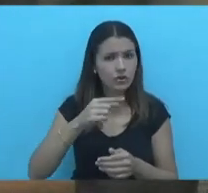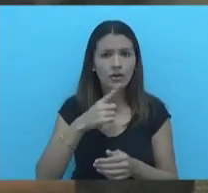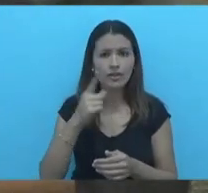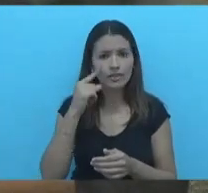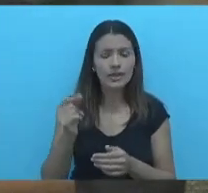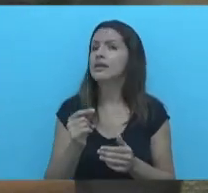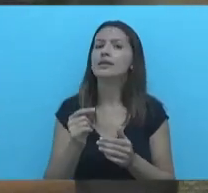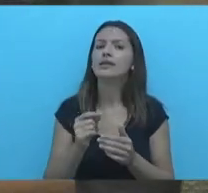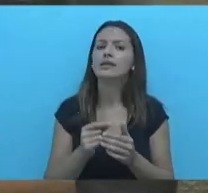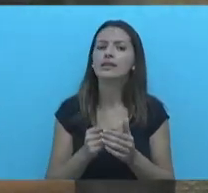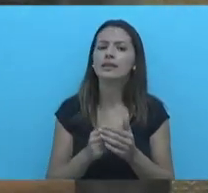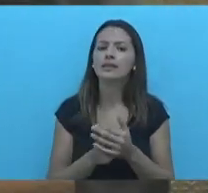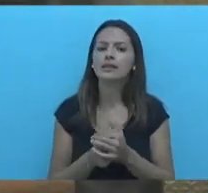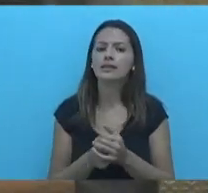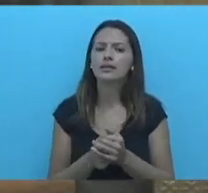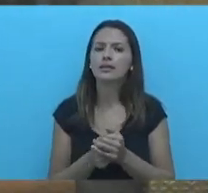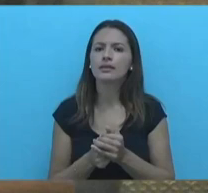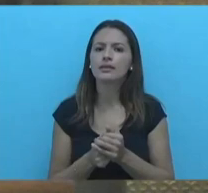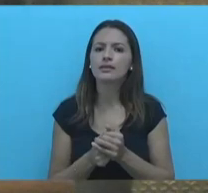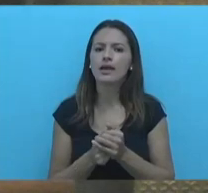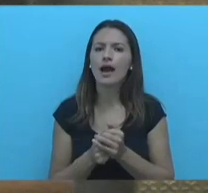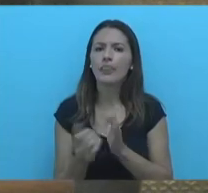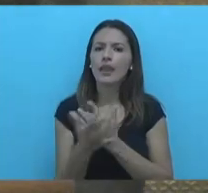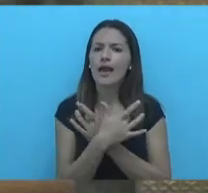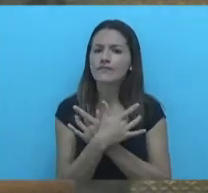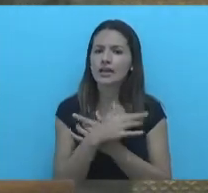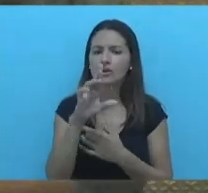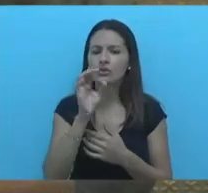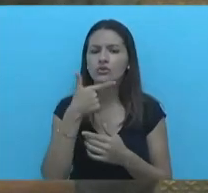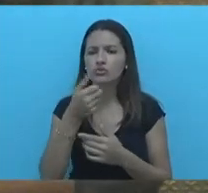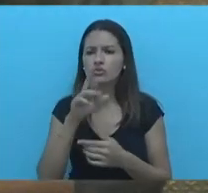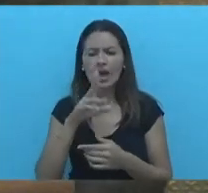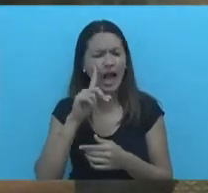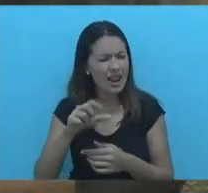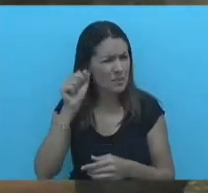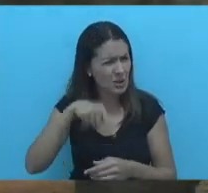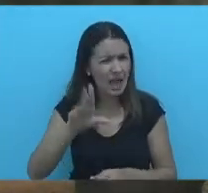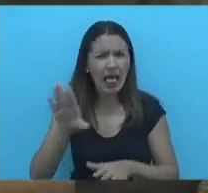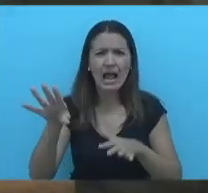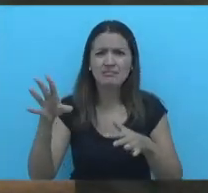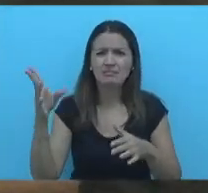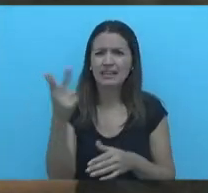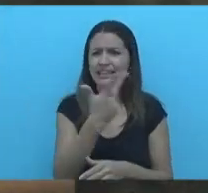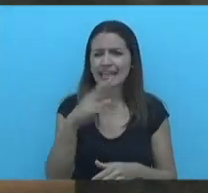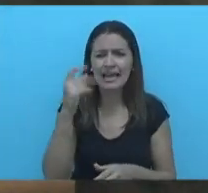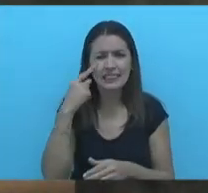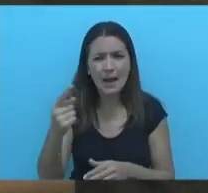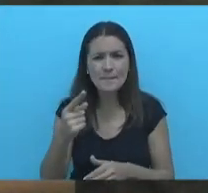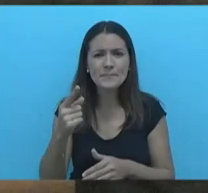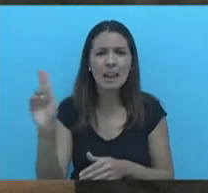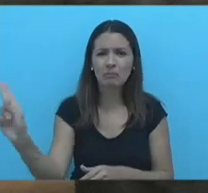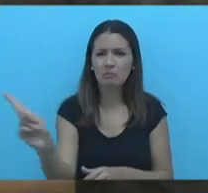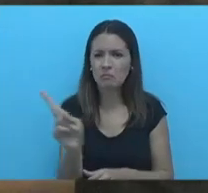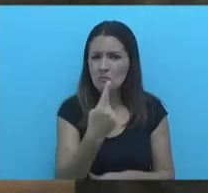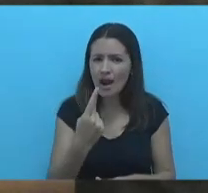de matanza, 7 de octubre de 1571, batalla de Lepanto, 30.000 muertos para el manejo del mar Mediterráneo.